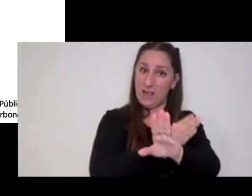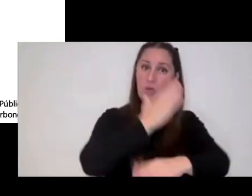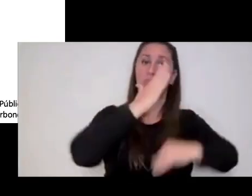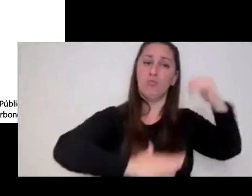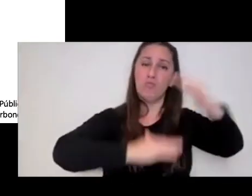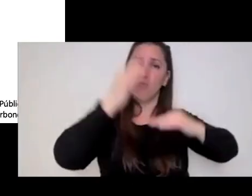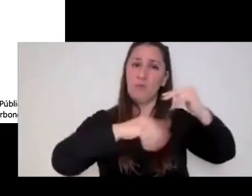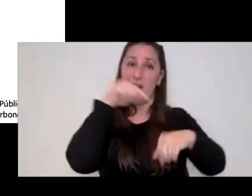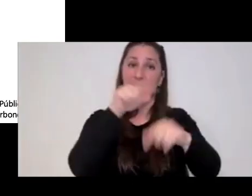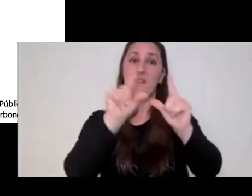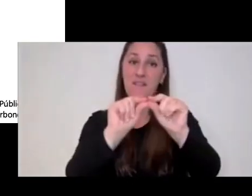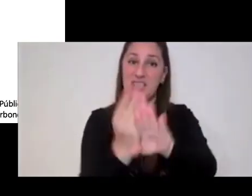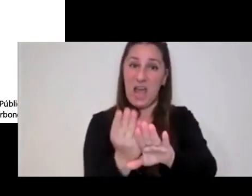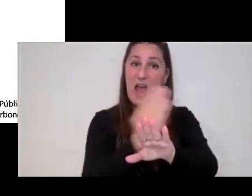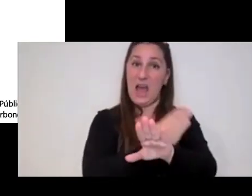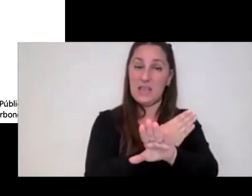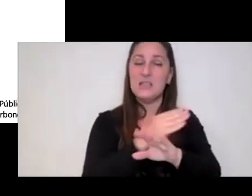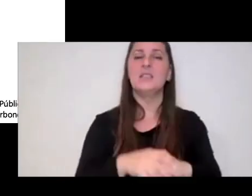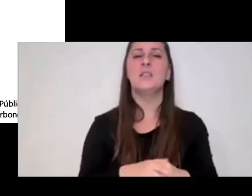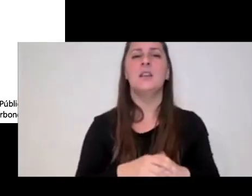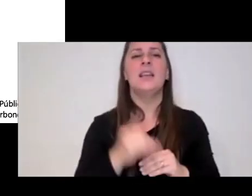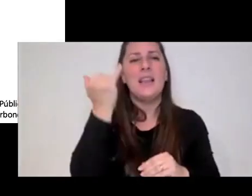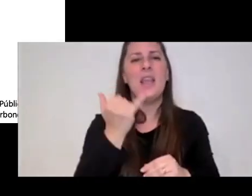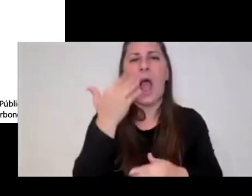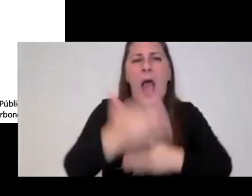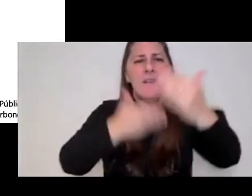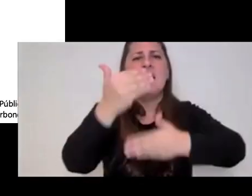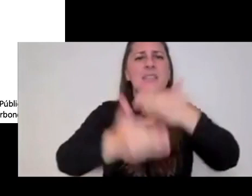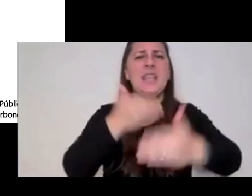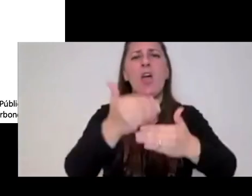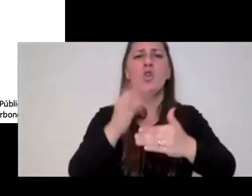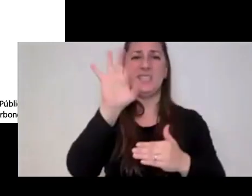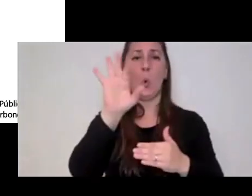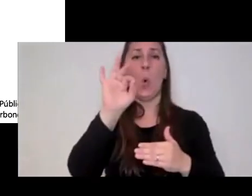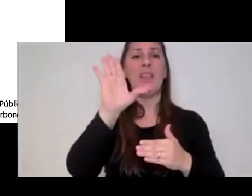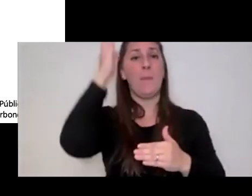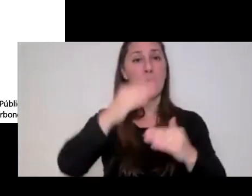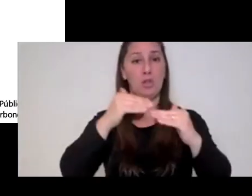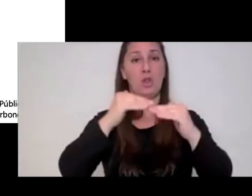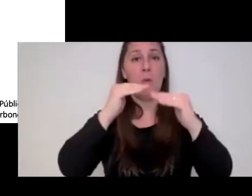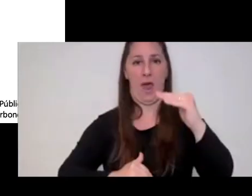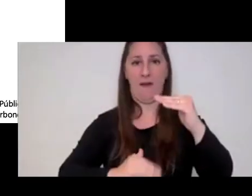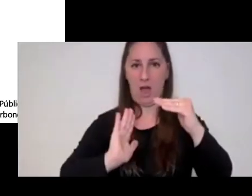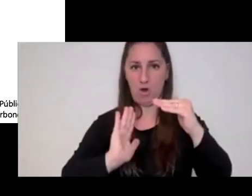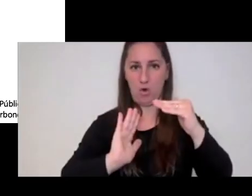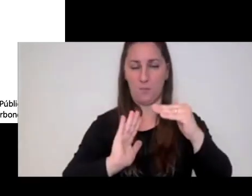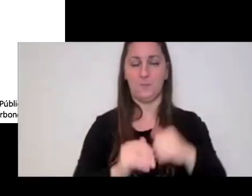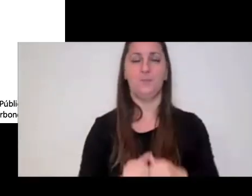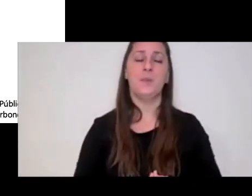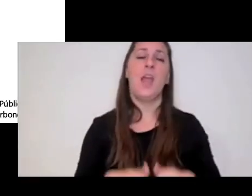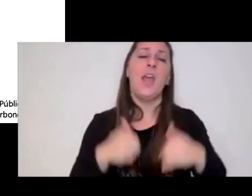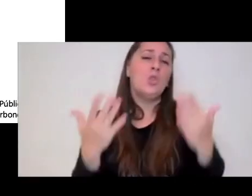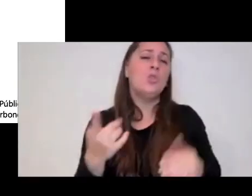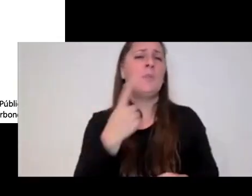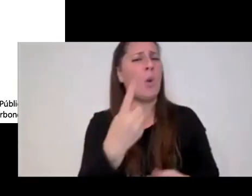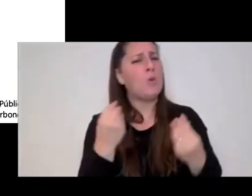de vigencia, tenga un grado de avance inferior al 50%. La primera pregunta que nosotros nos podemos hacer es, bueno,